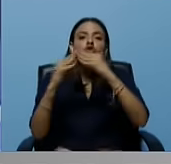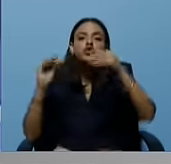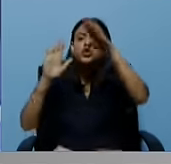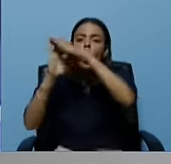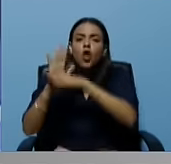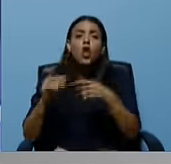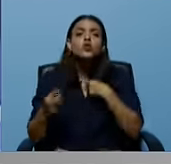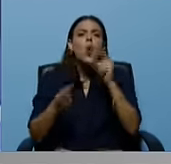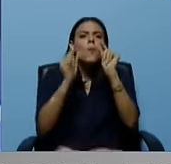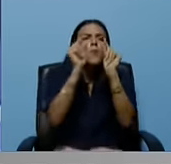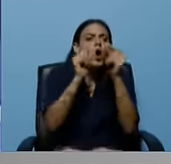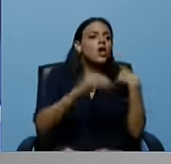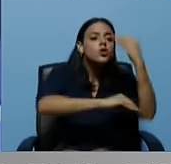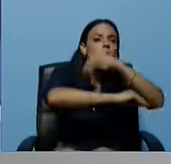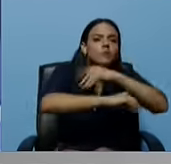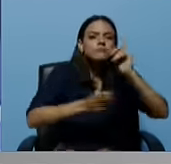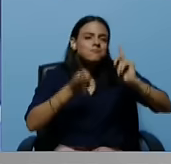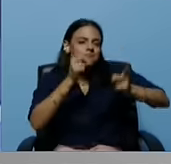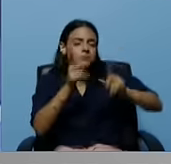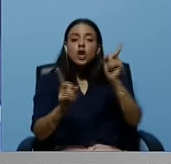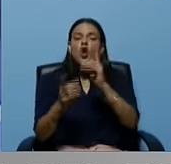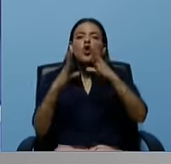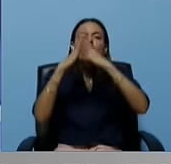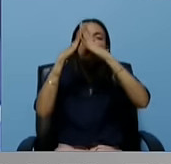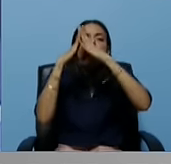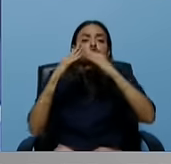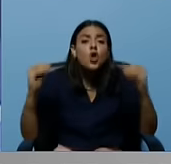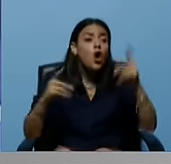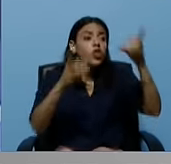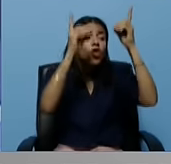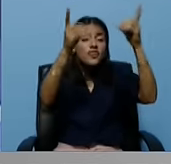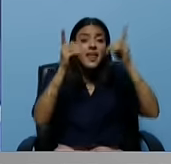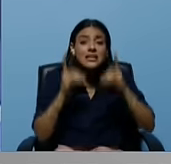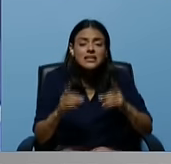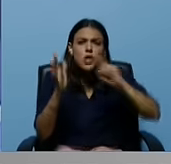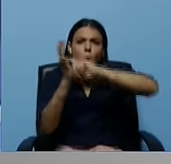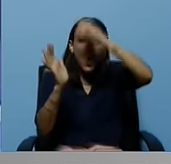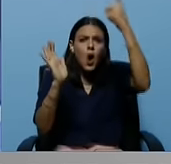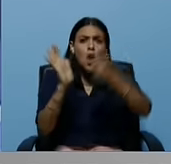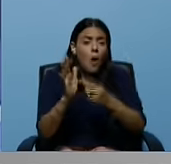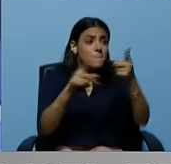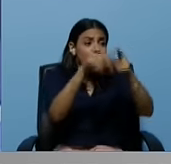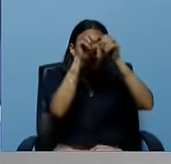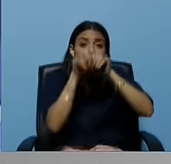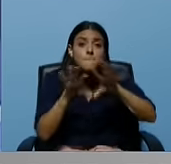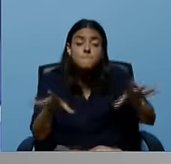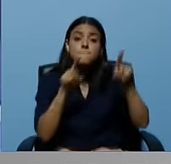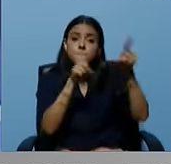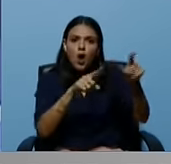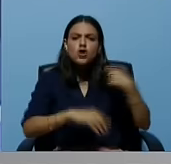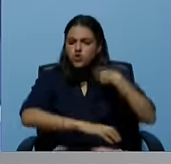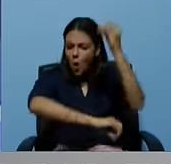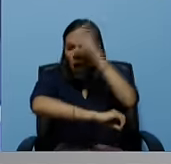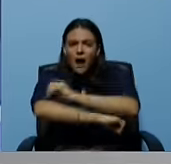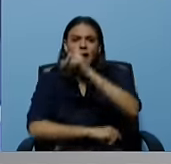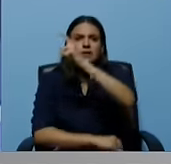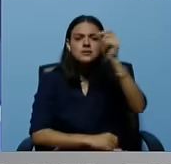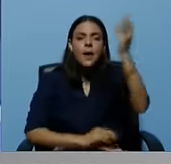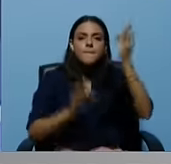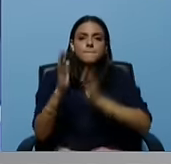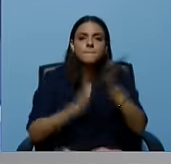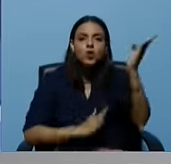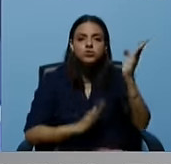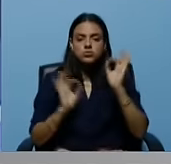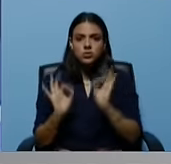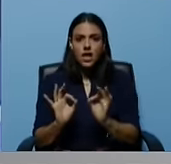y tal, no. En todo su cuerpo, como se denomina ese escrito, en todo su cuerpo, la sentencia de la